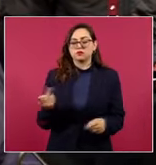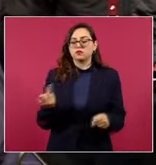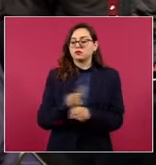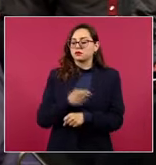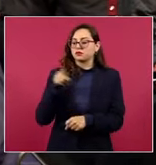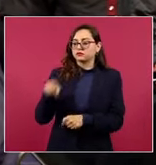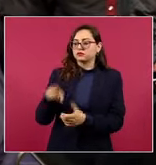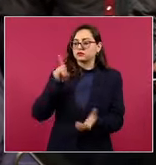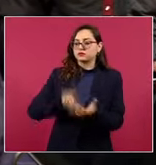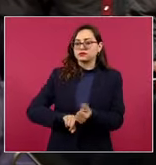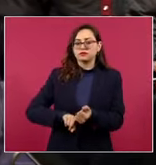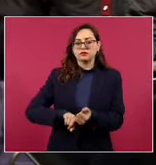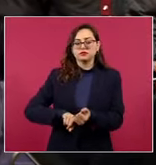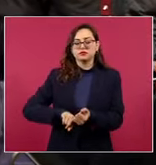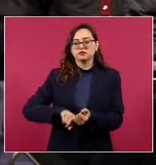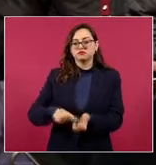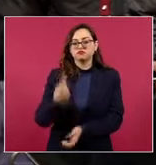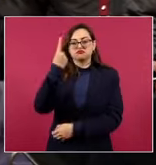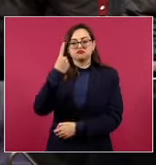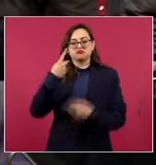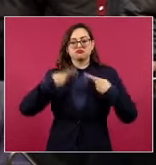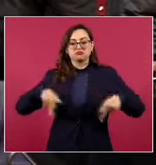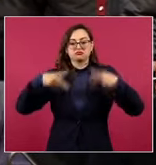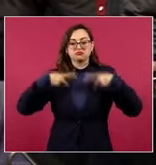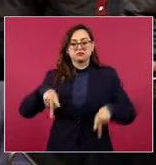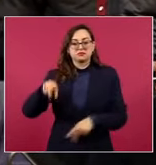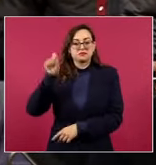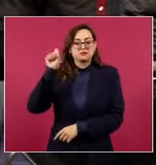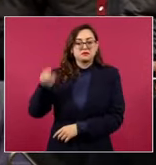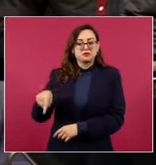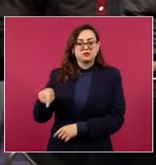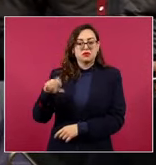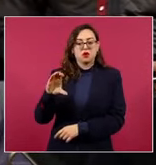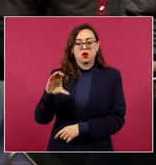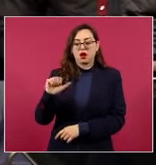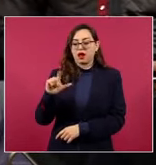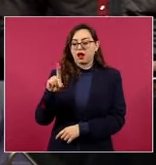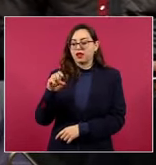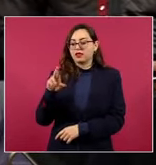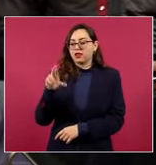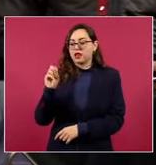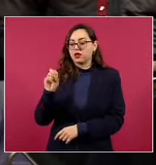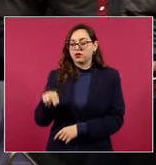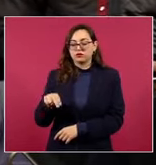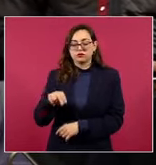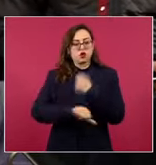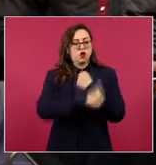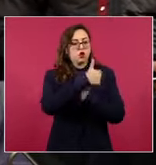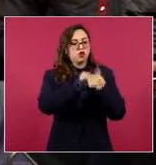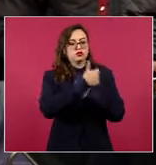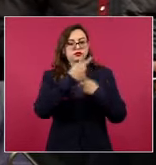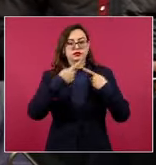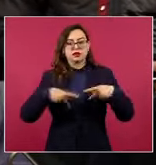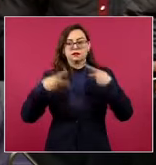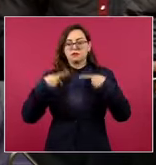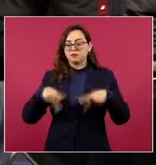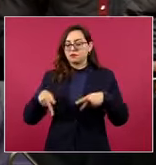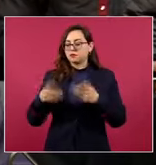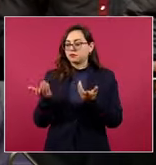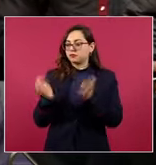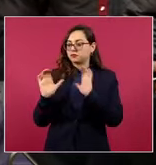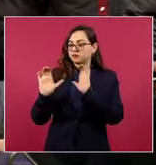tiene en plantilla es el mismo Felipe Calderón, y los únicos que tenía antes, alrededor de 11 personas, estaban en la nómina